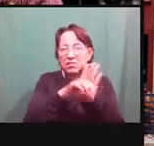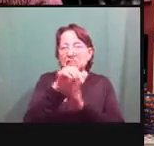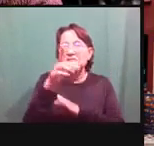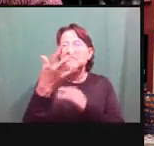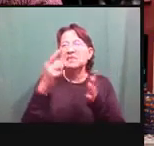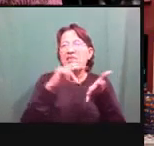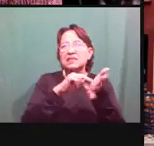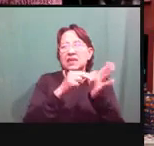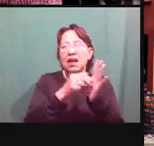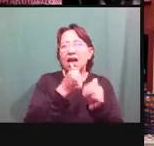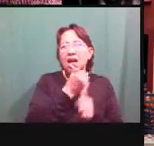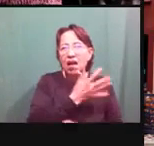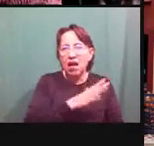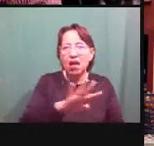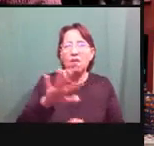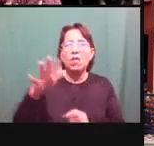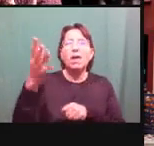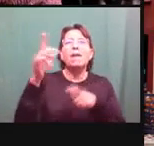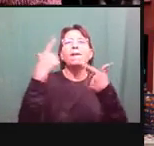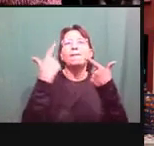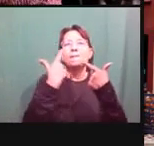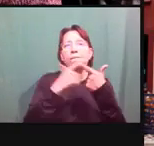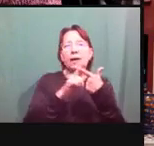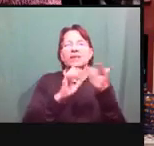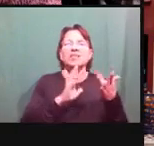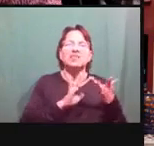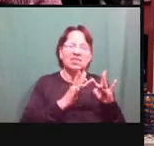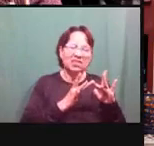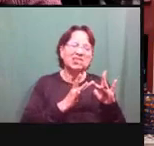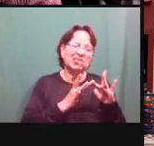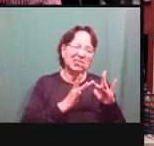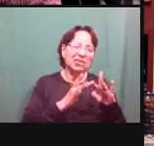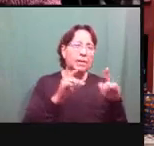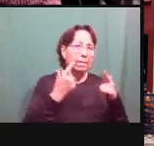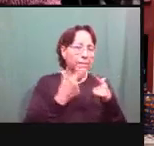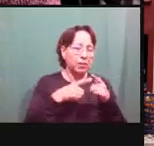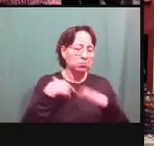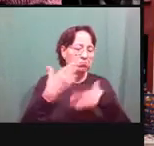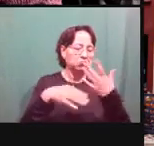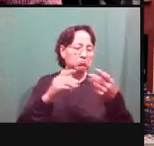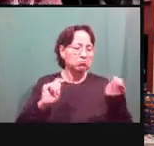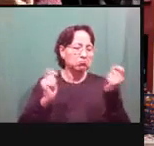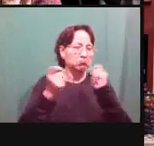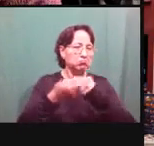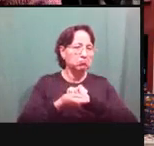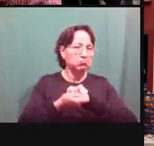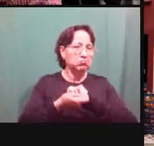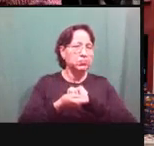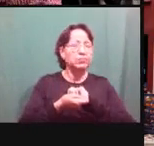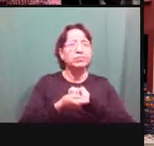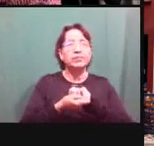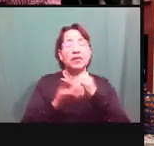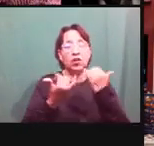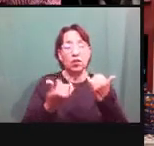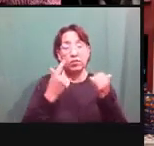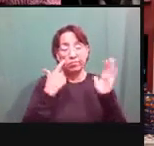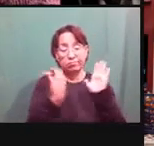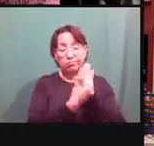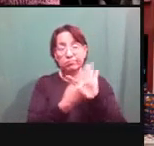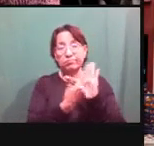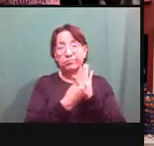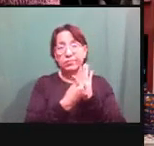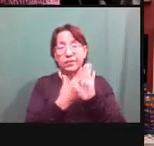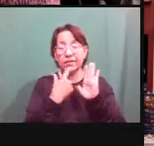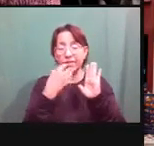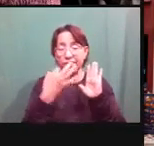de lo que duele, pero que se va limpiando a medida de que lo honramos y que de verdad transformamos y que de verdad vivenciamos esta